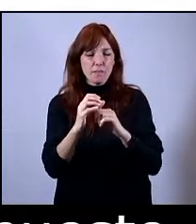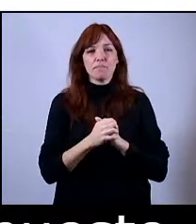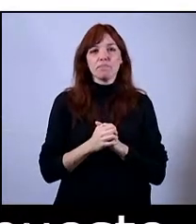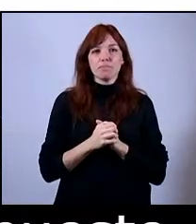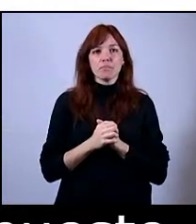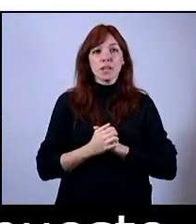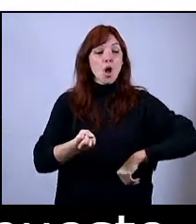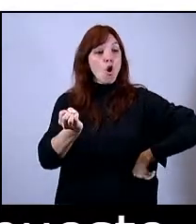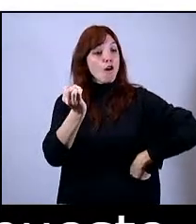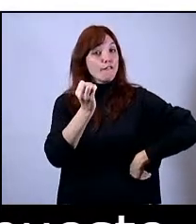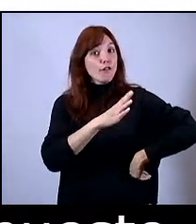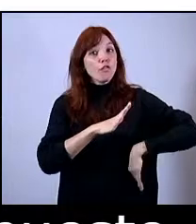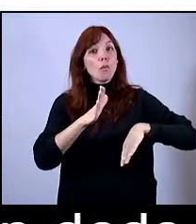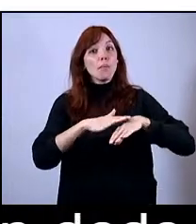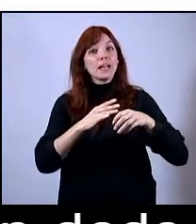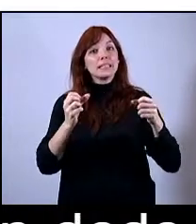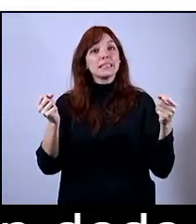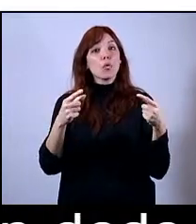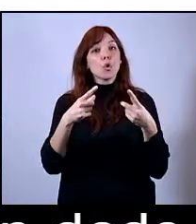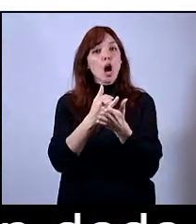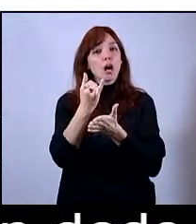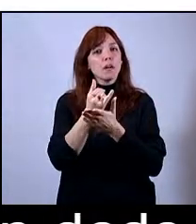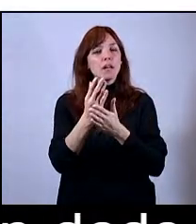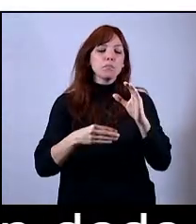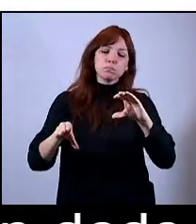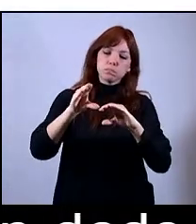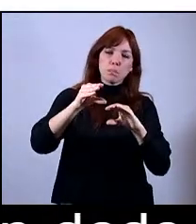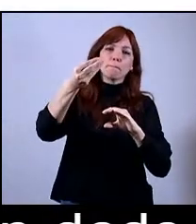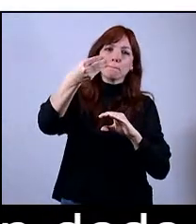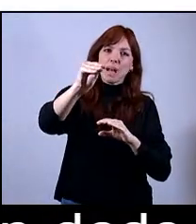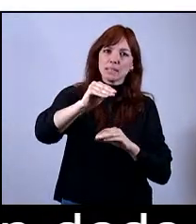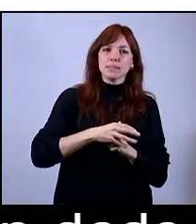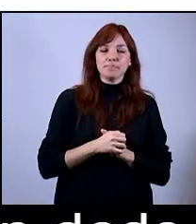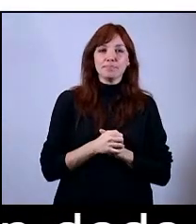los seguros agrarios y estaremos, como decía,